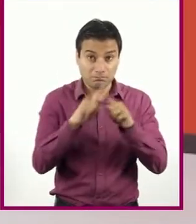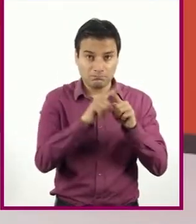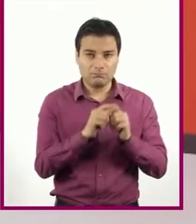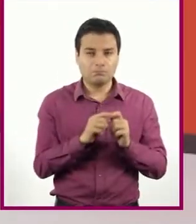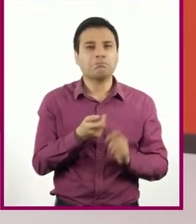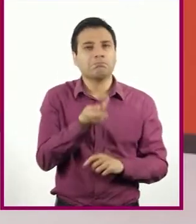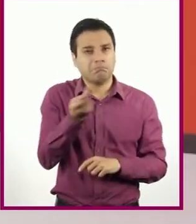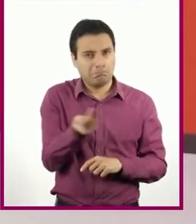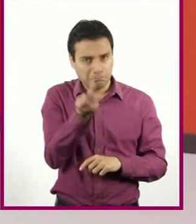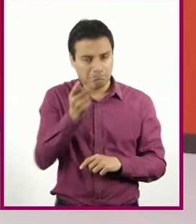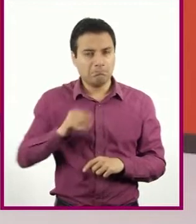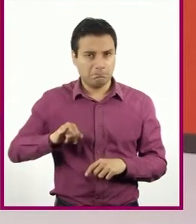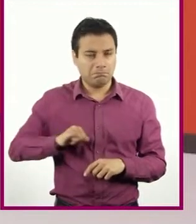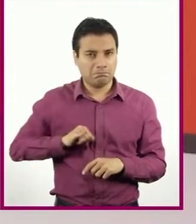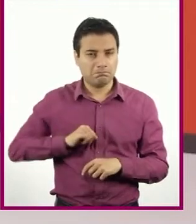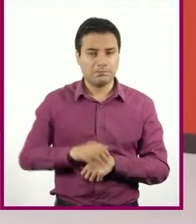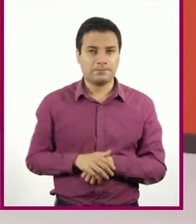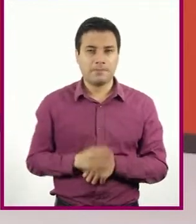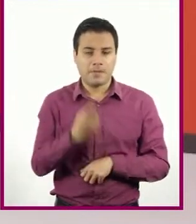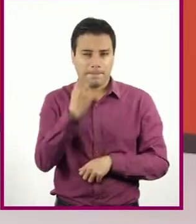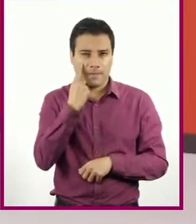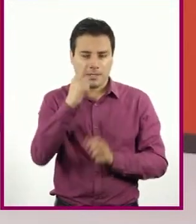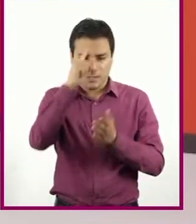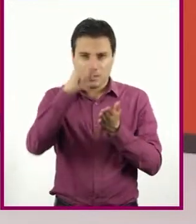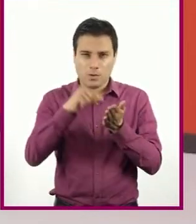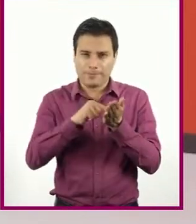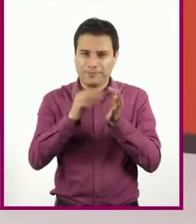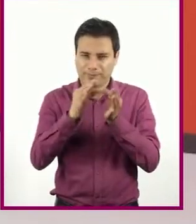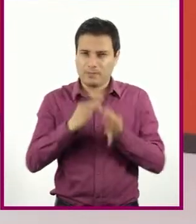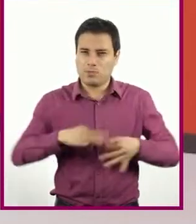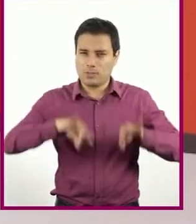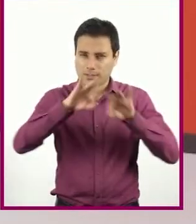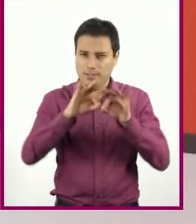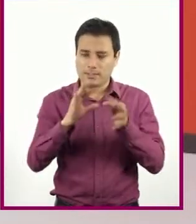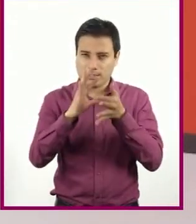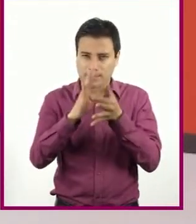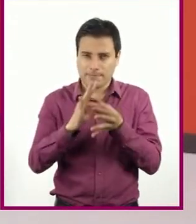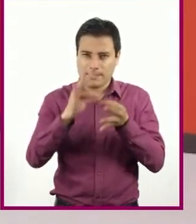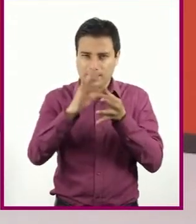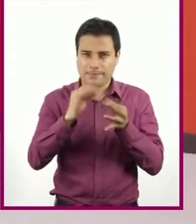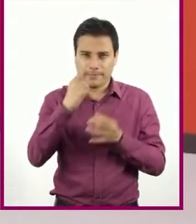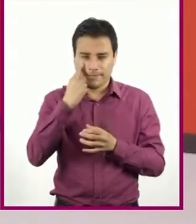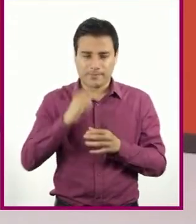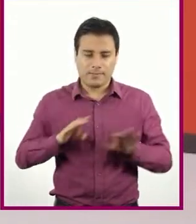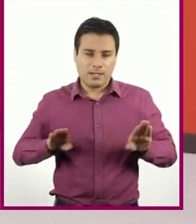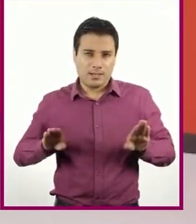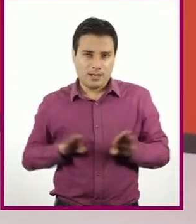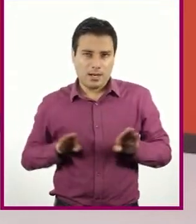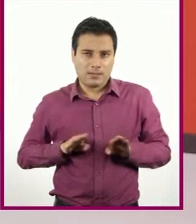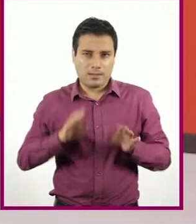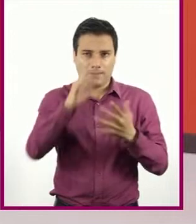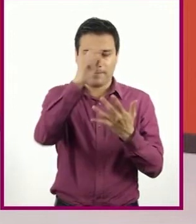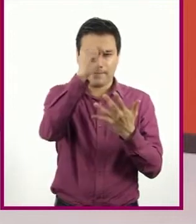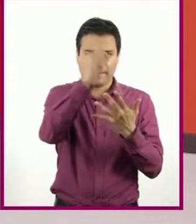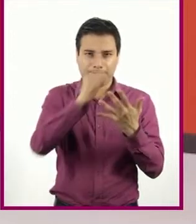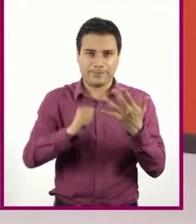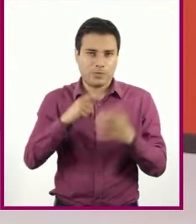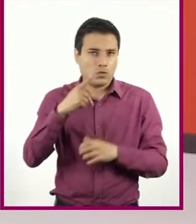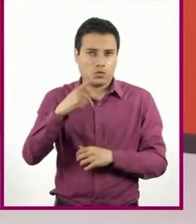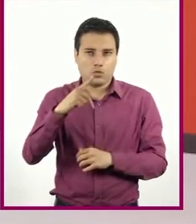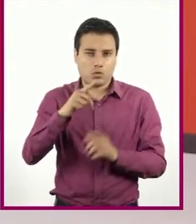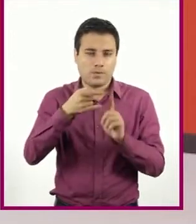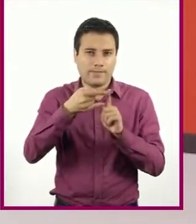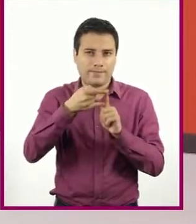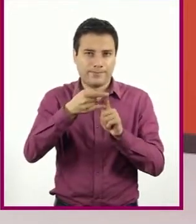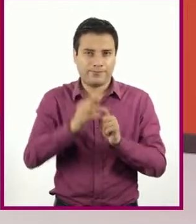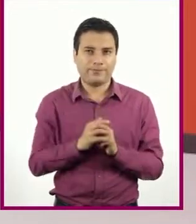Interesantes preguntas. Creo que será importante ir recuperando una serie de aspectos que las viñetas tienen y que también debemos